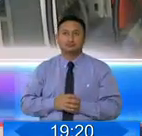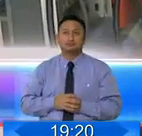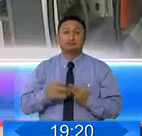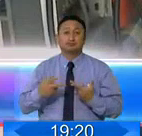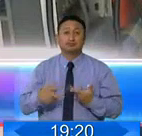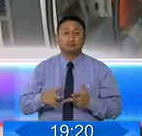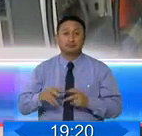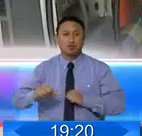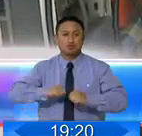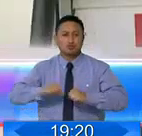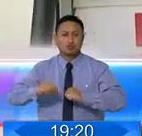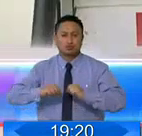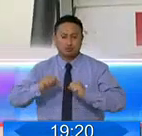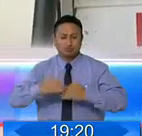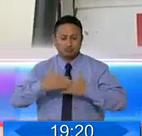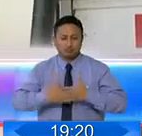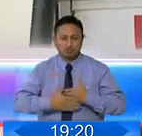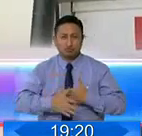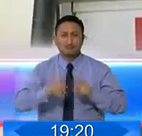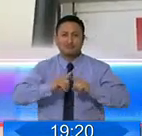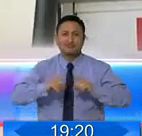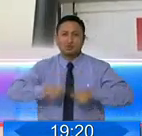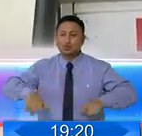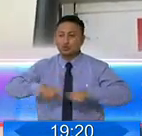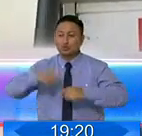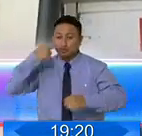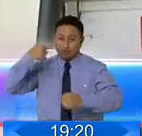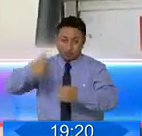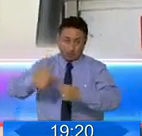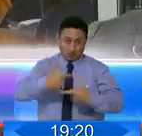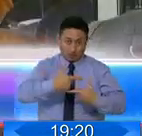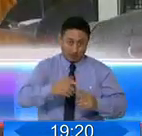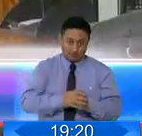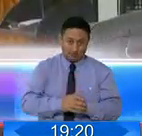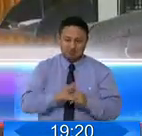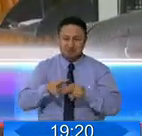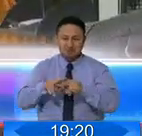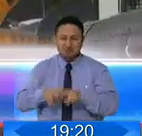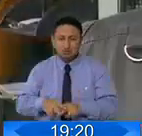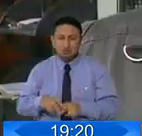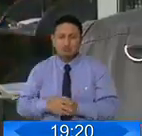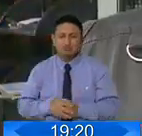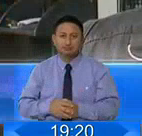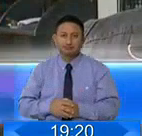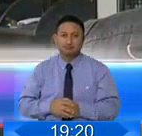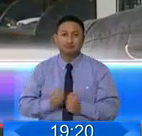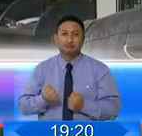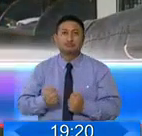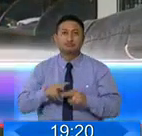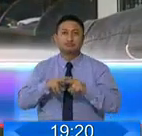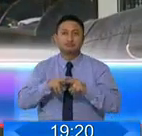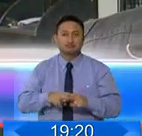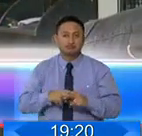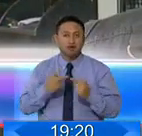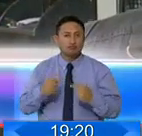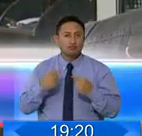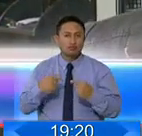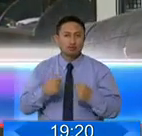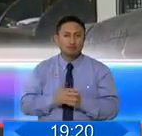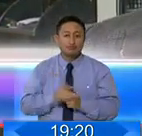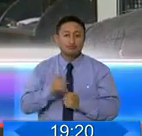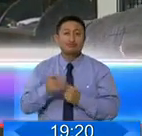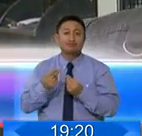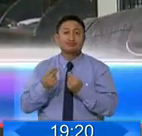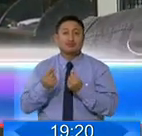los operativos se extendieron a las diferentes gasolineras del país. Estamos realizando la inspección cotidiana que hacemos en